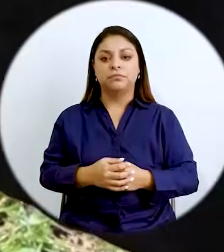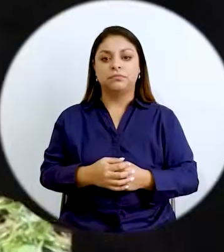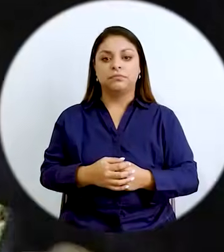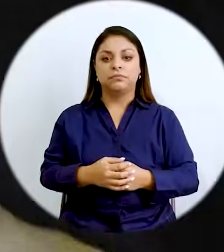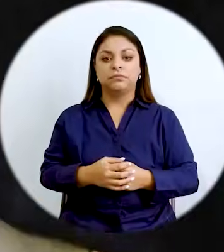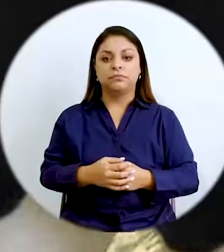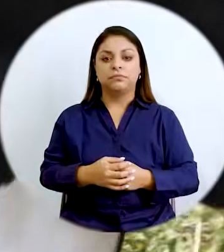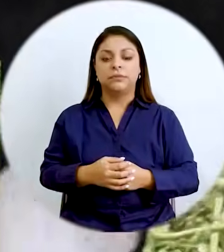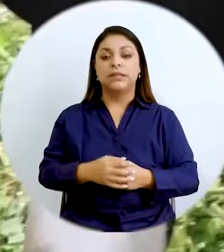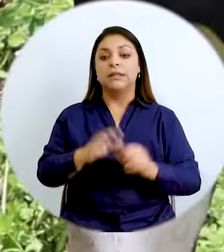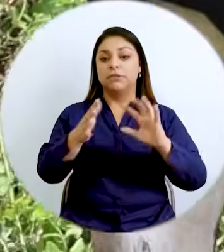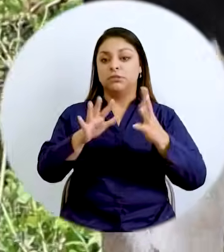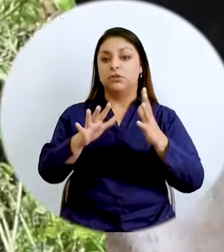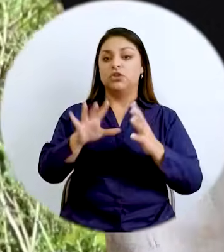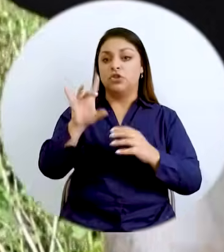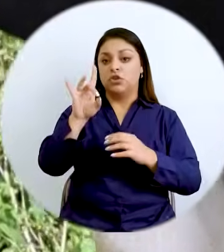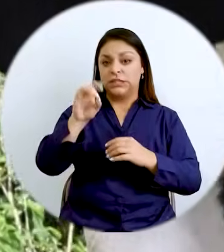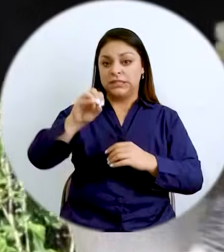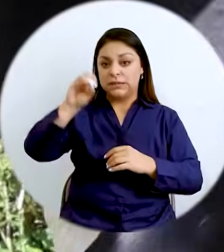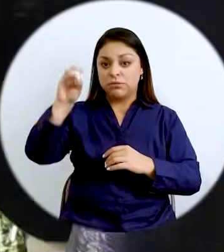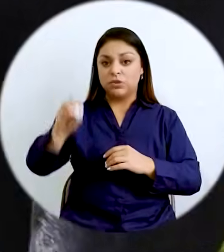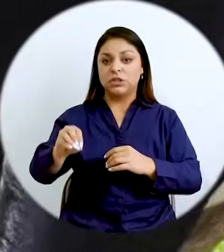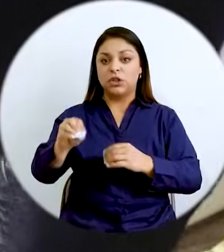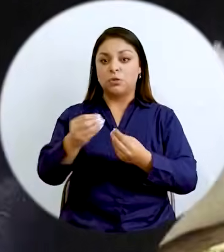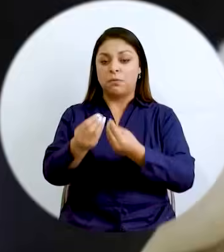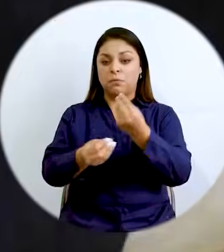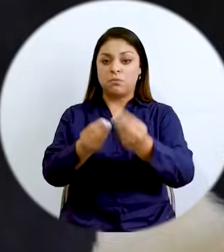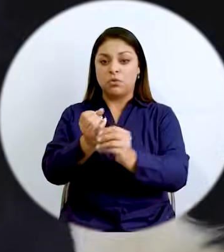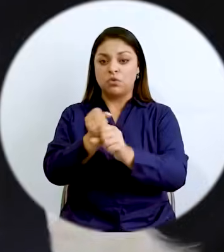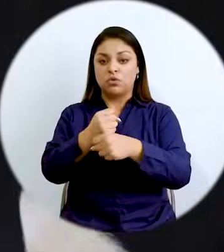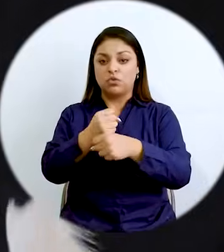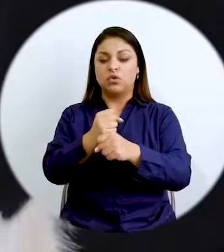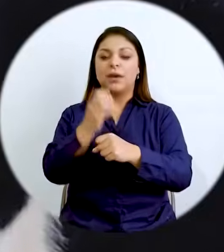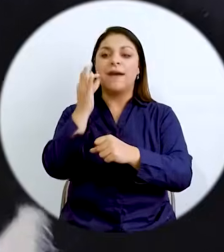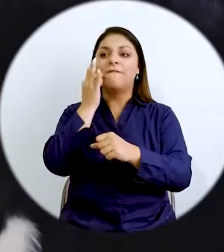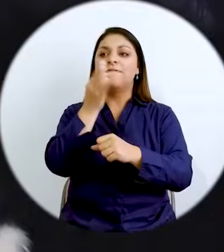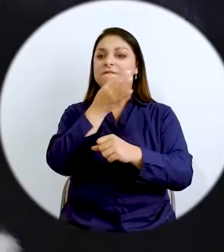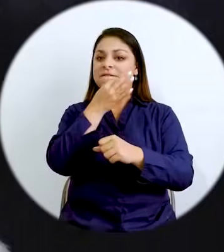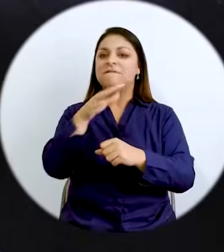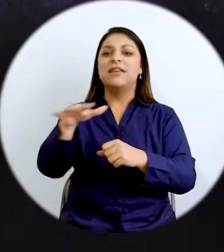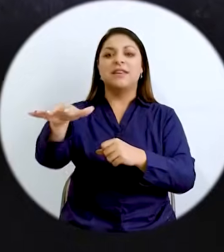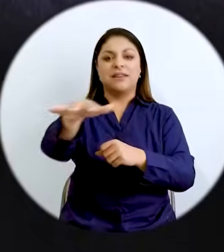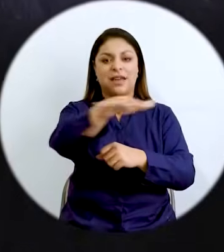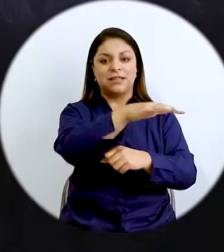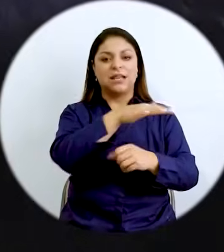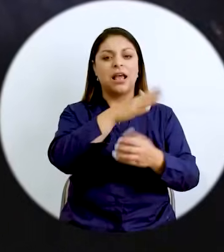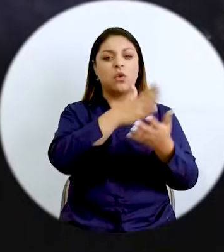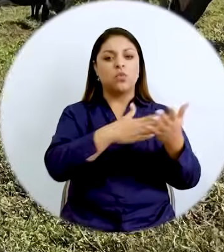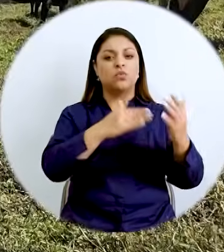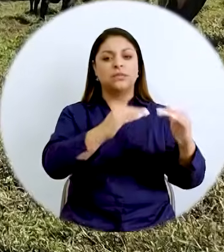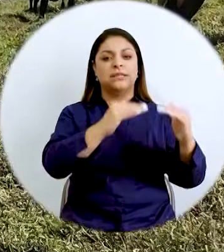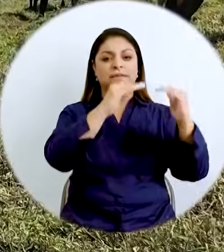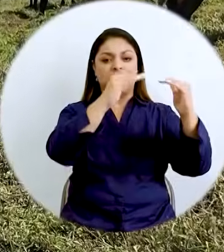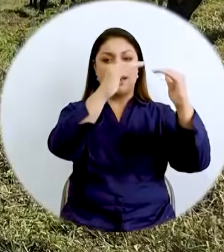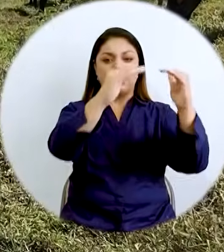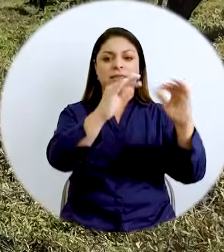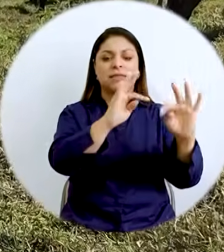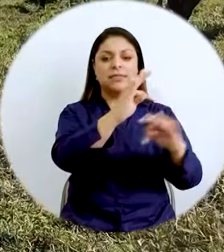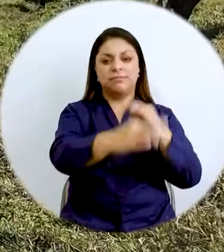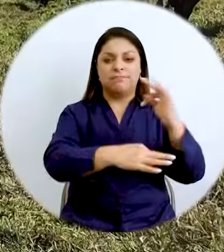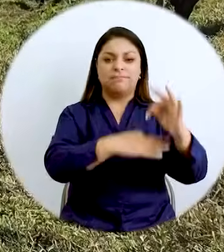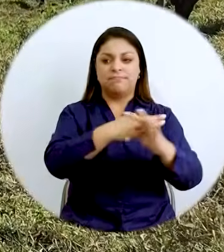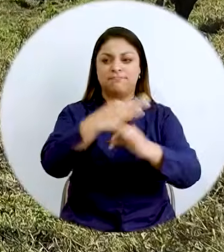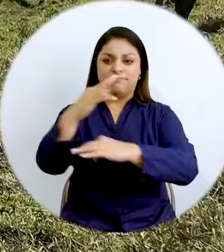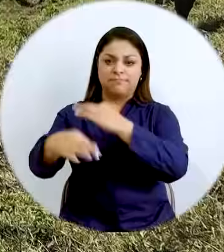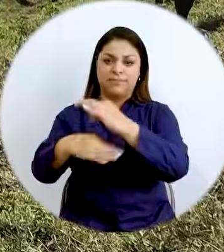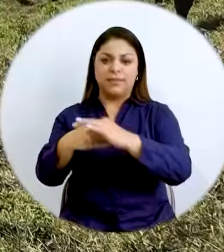Y cerca del 80% de esa producción es en fincas con cierto nivel de tecnificación. Y el otro 20% es en fincas,